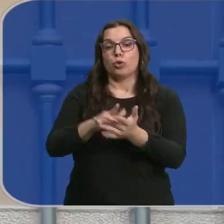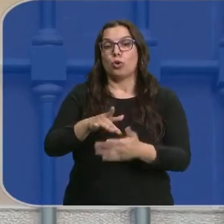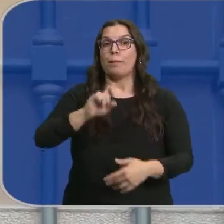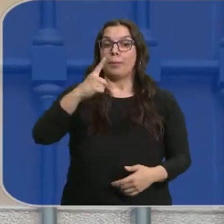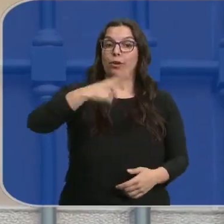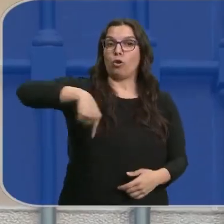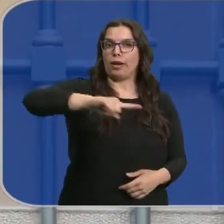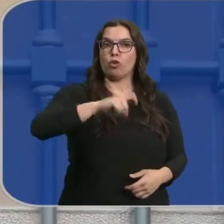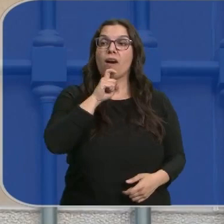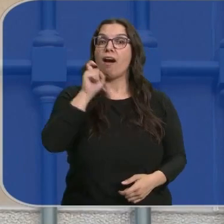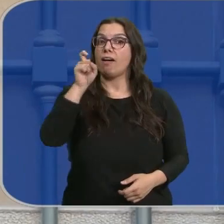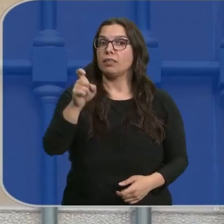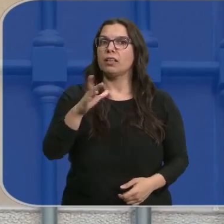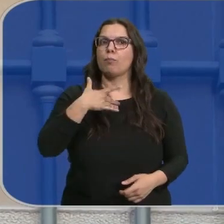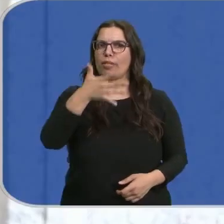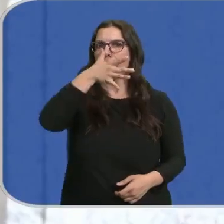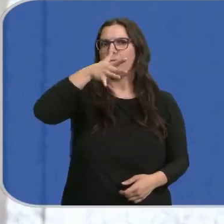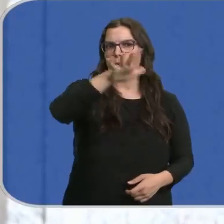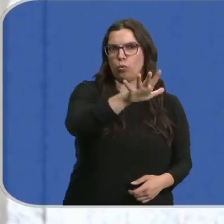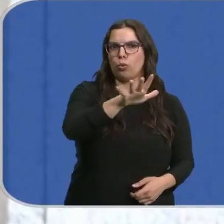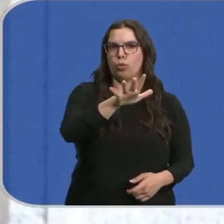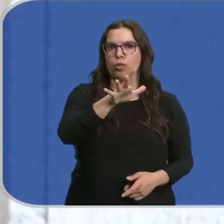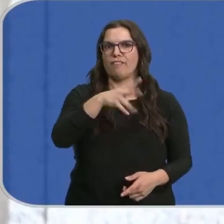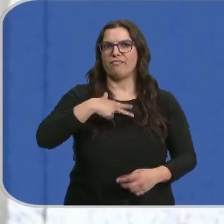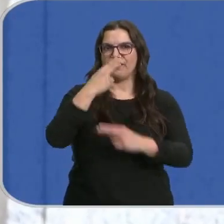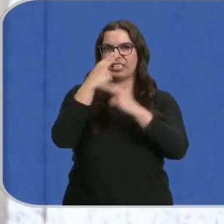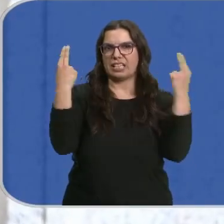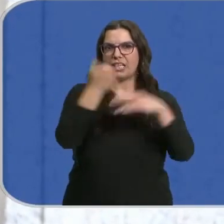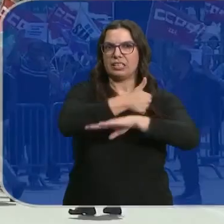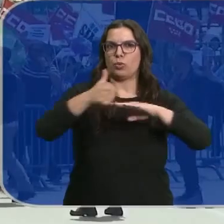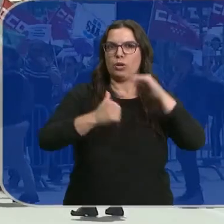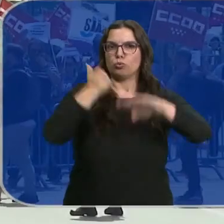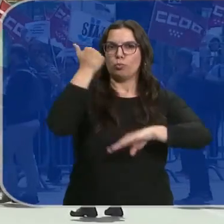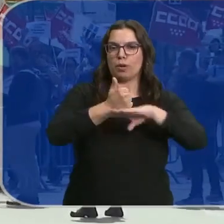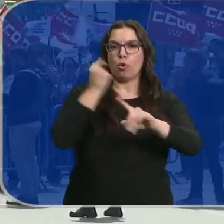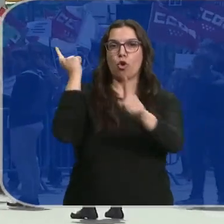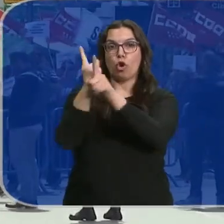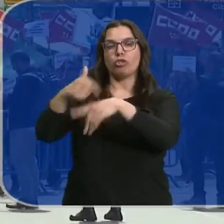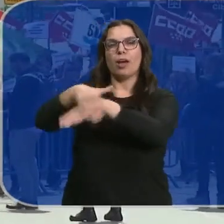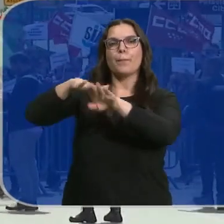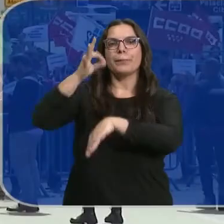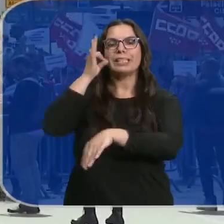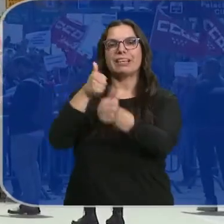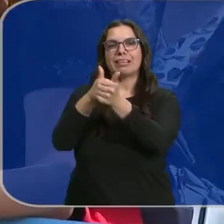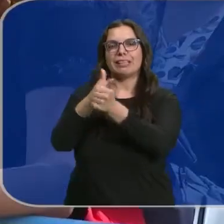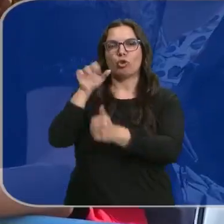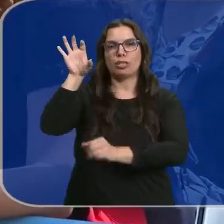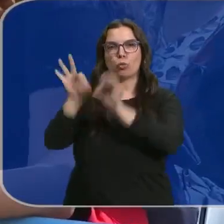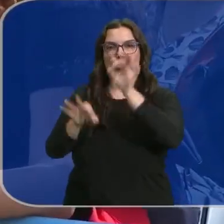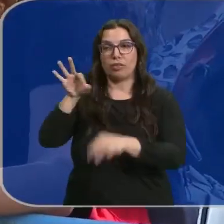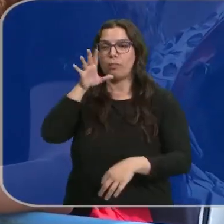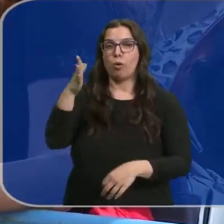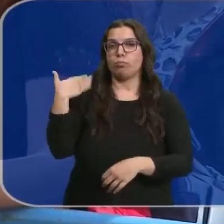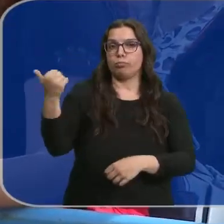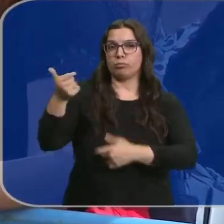los manifestantes anunciaran su intención de presentar una denuncia ante la Fiscalía del Tribunal Supremo contra la ministra y el secretario de Estado de Justicia